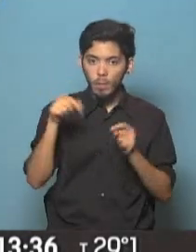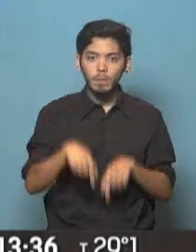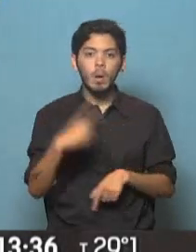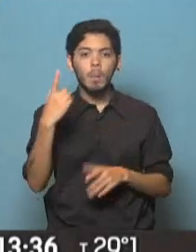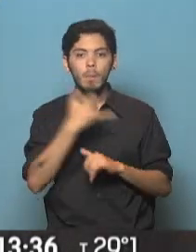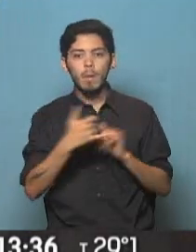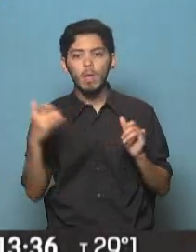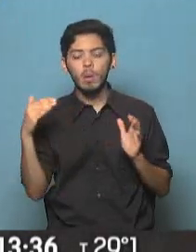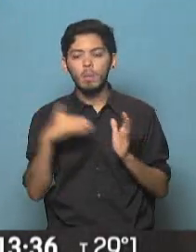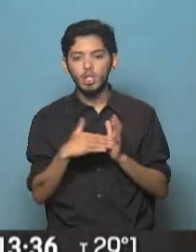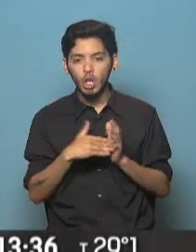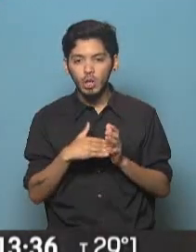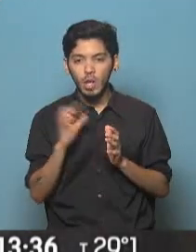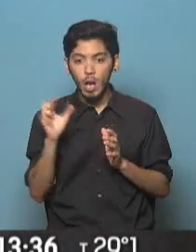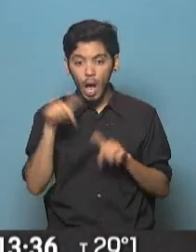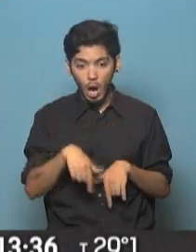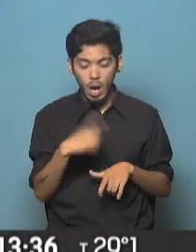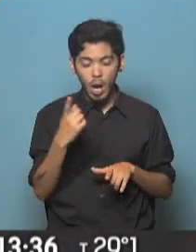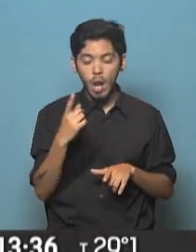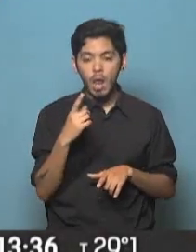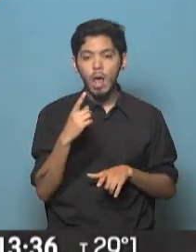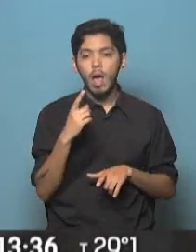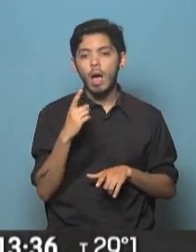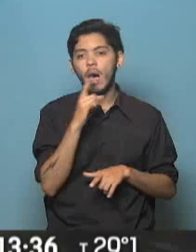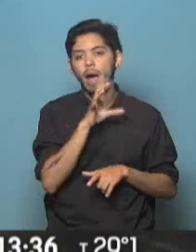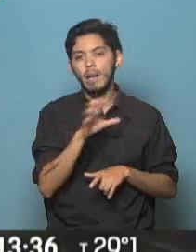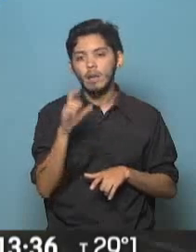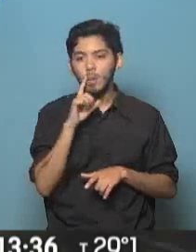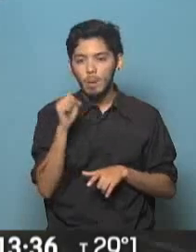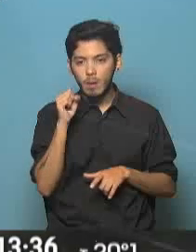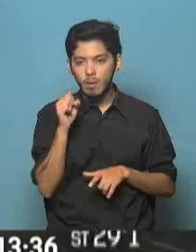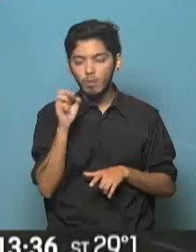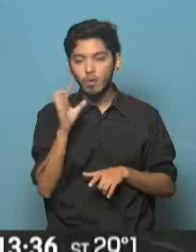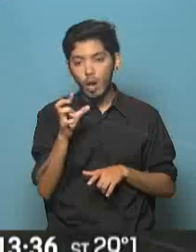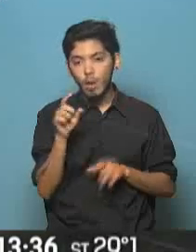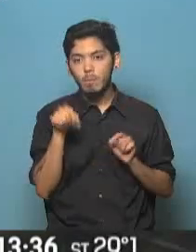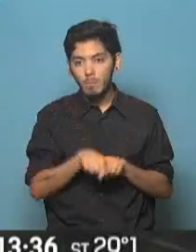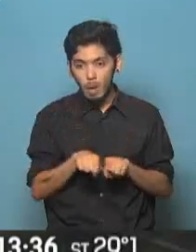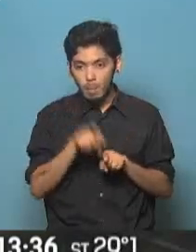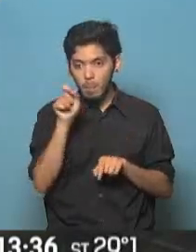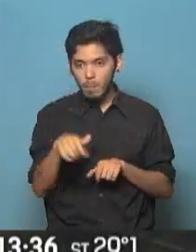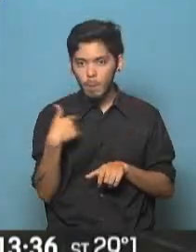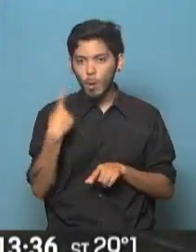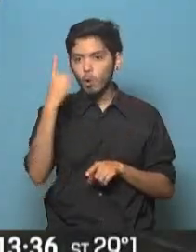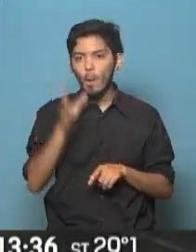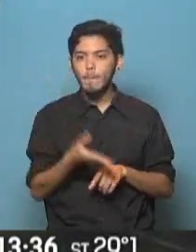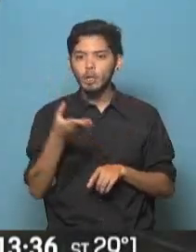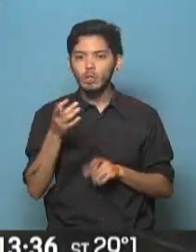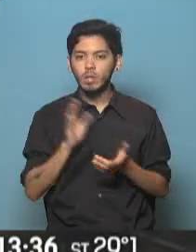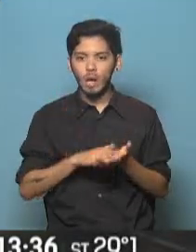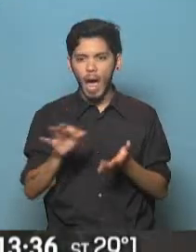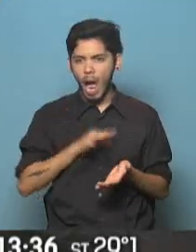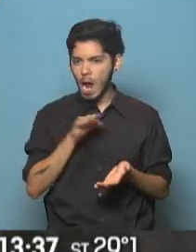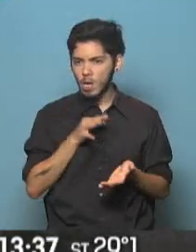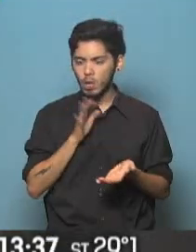vendiendo a $5.000. Es decir, el 1% de lo que lo compró el gobierno de la ciudad. Esos trenes circularon durante 5 años por la línea B, ahora cuando